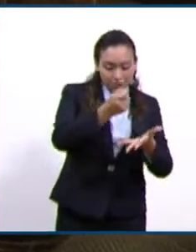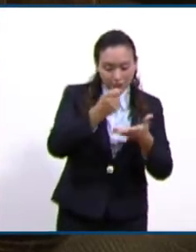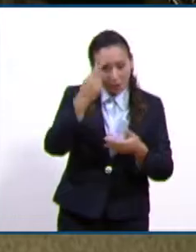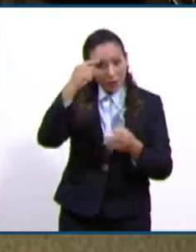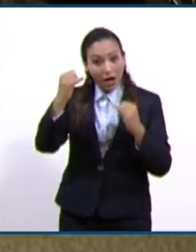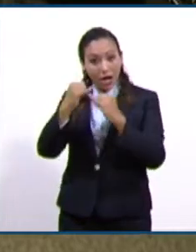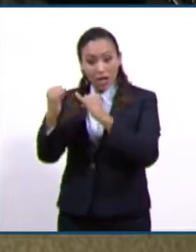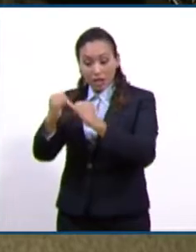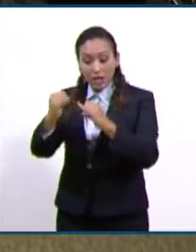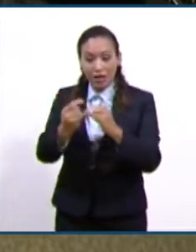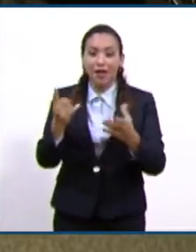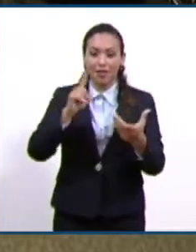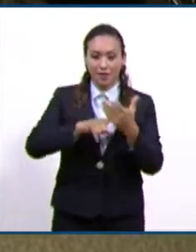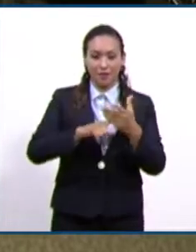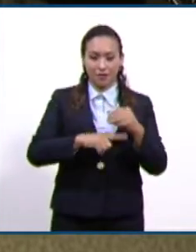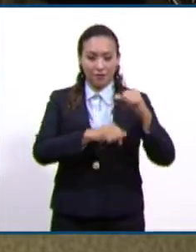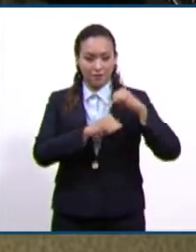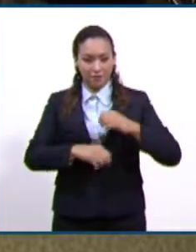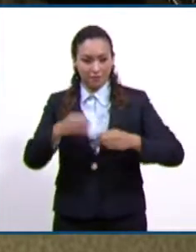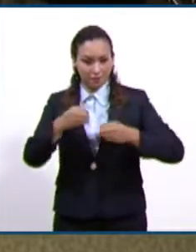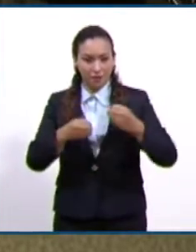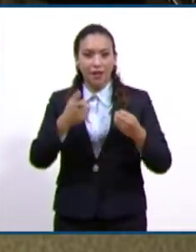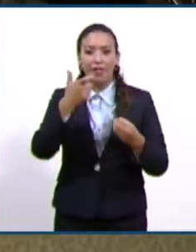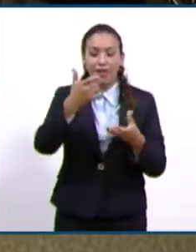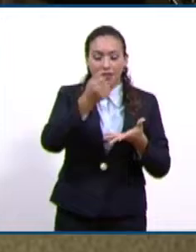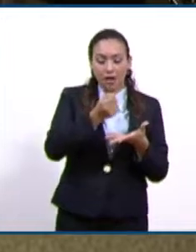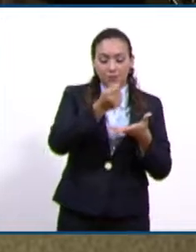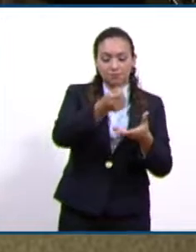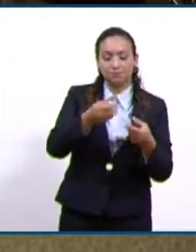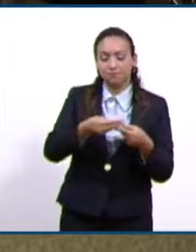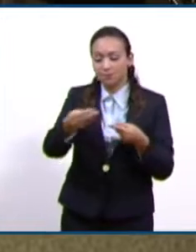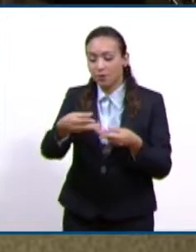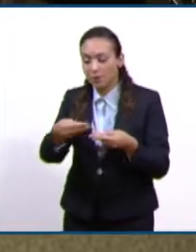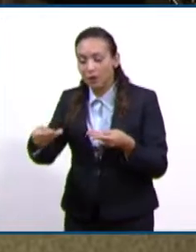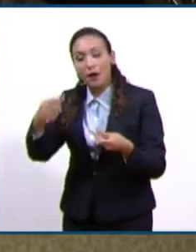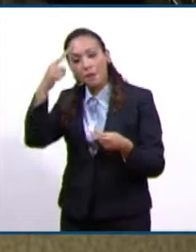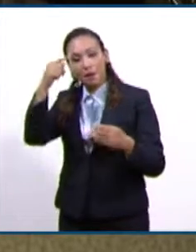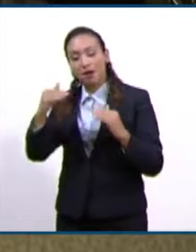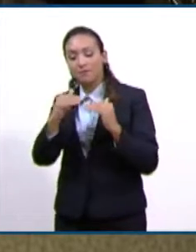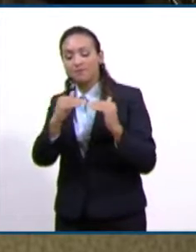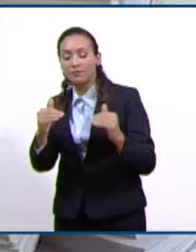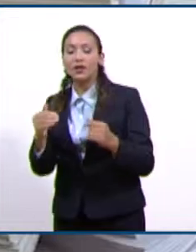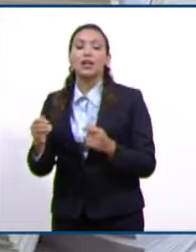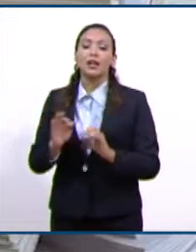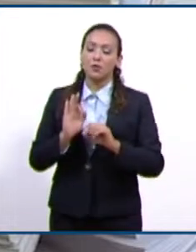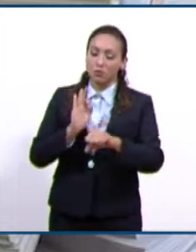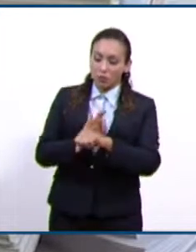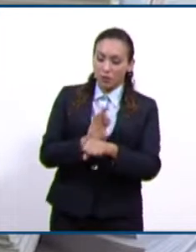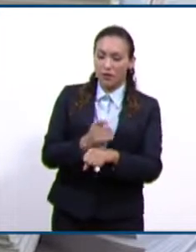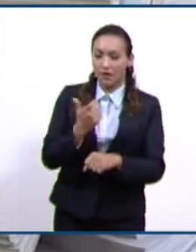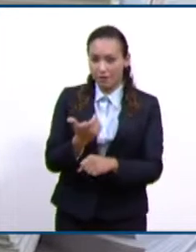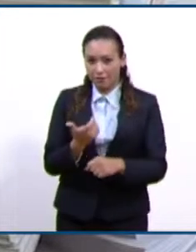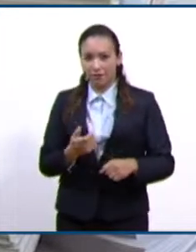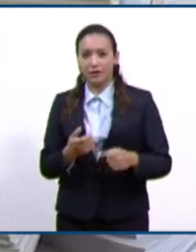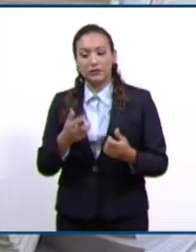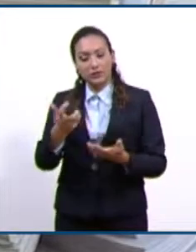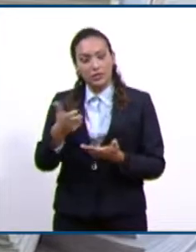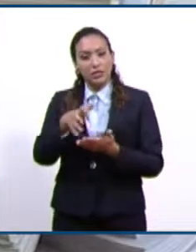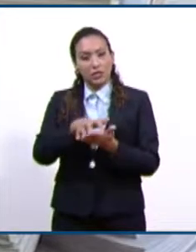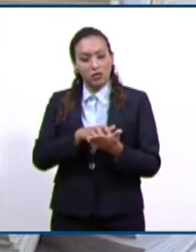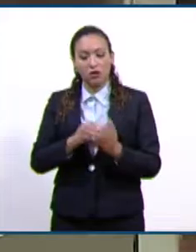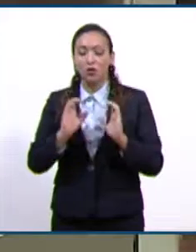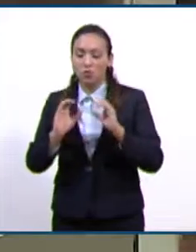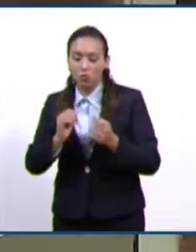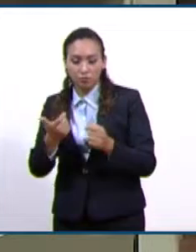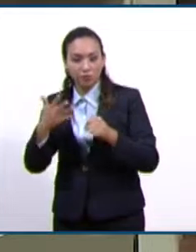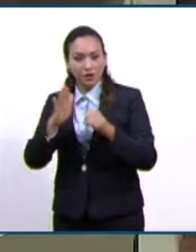que integran el Poder Judicial y en el gasto corriente no prioritario, para evitar afectar negativamente la administración e